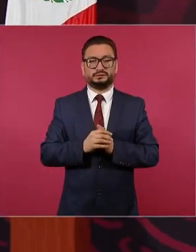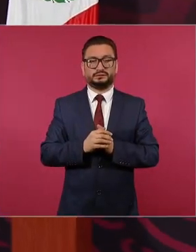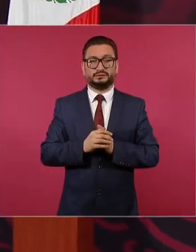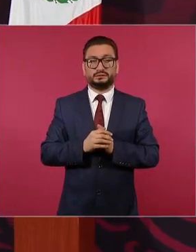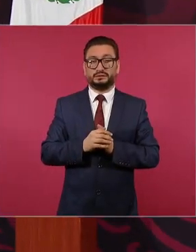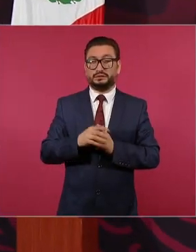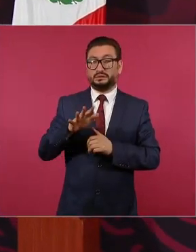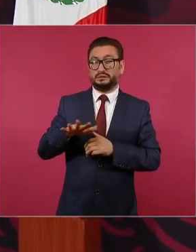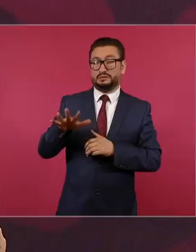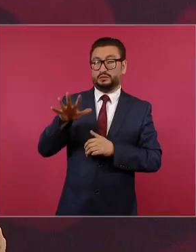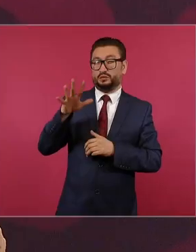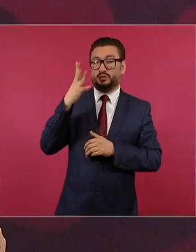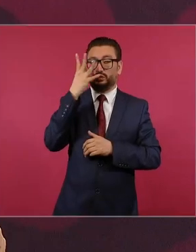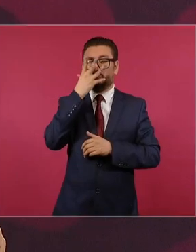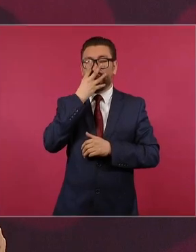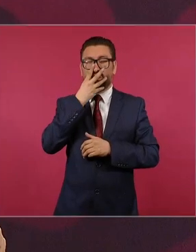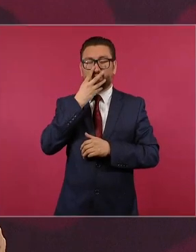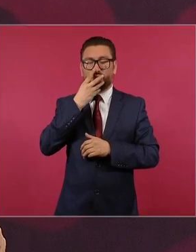belleza,